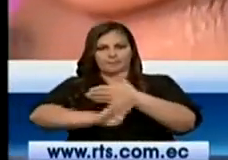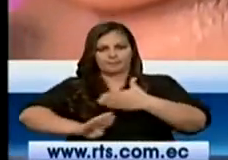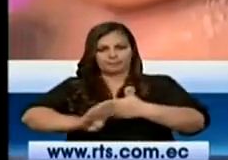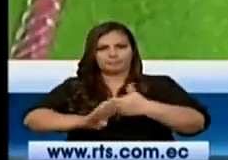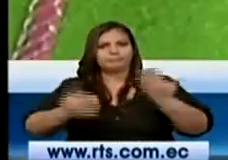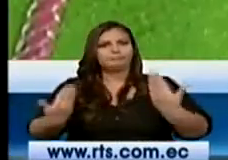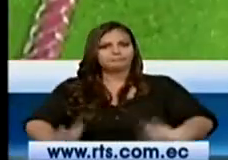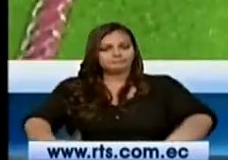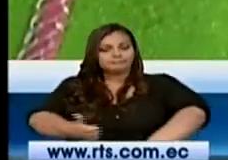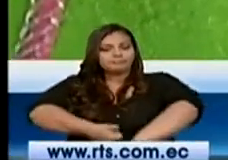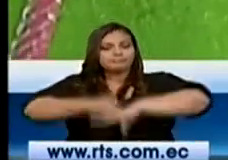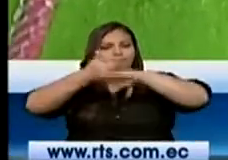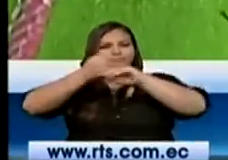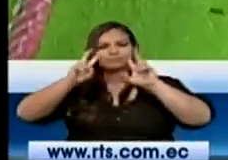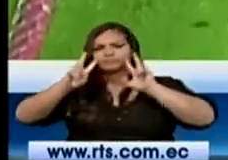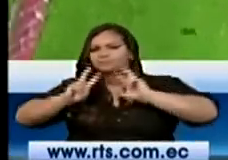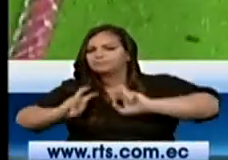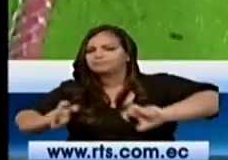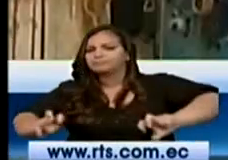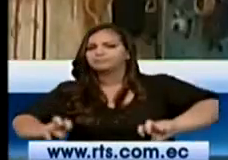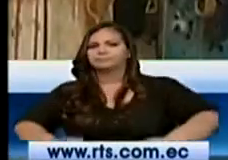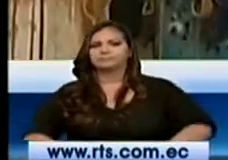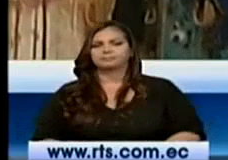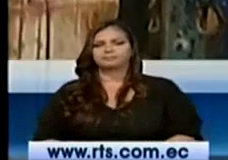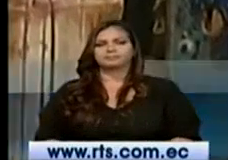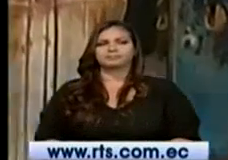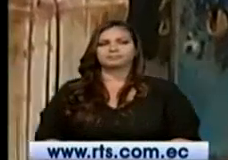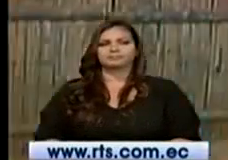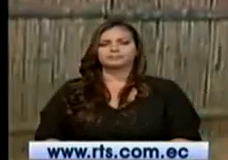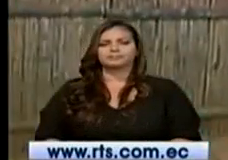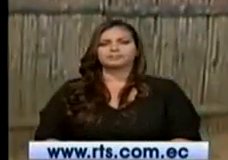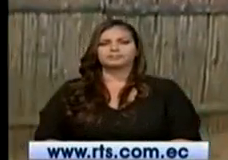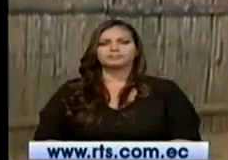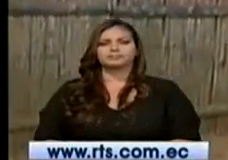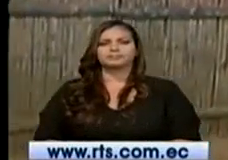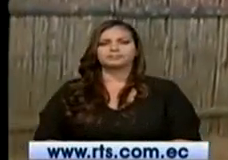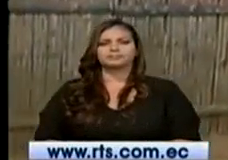investigado por las autoridades pertinentes. Informó Marcela Maquilón.